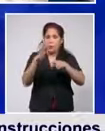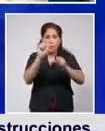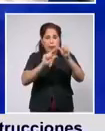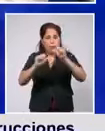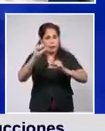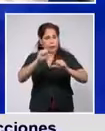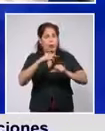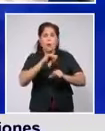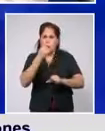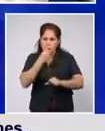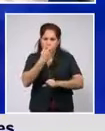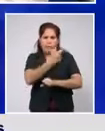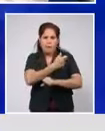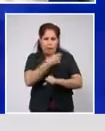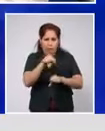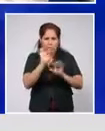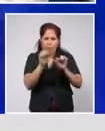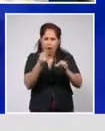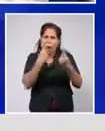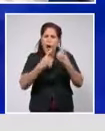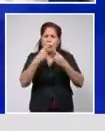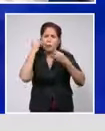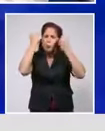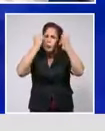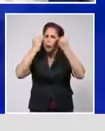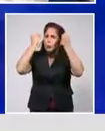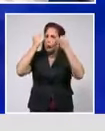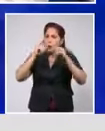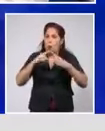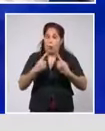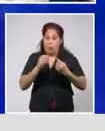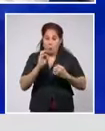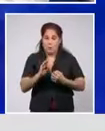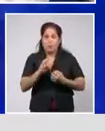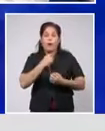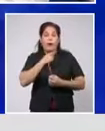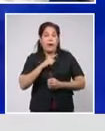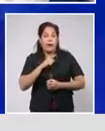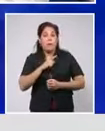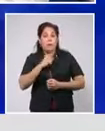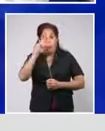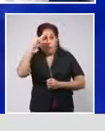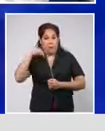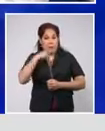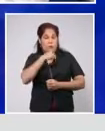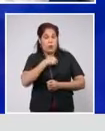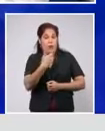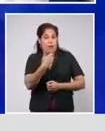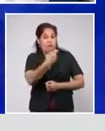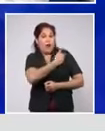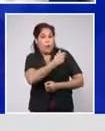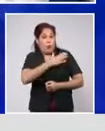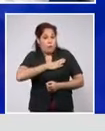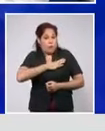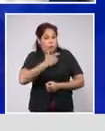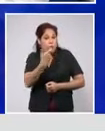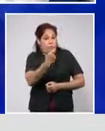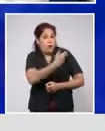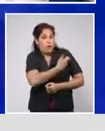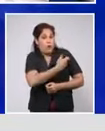país, ¿existe alguien preocupado porque si el personal de salud recibe esta Soberana